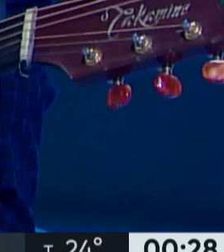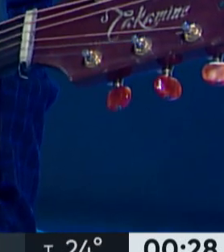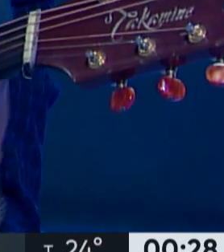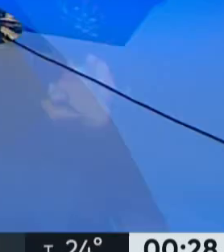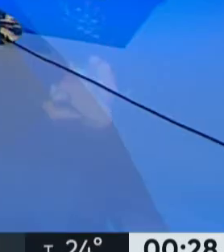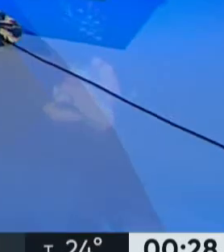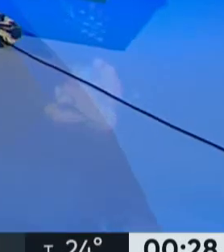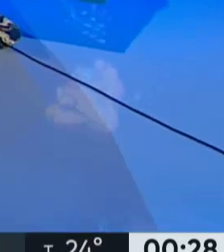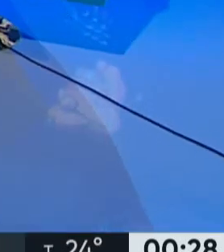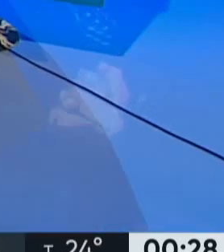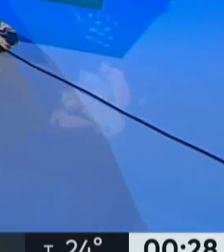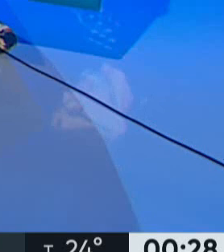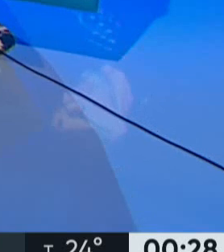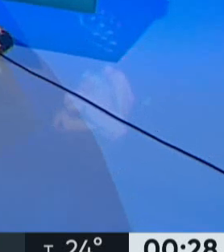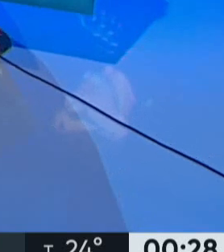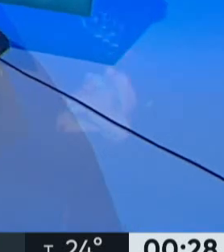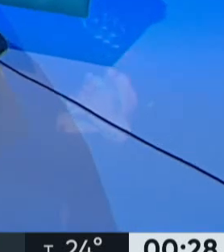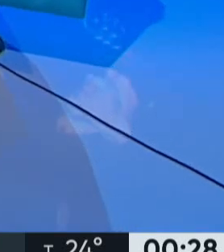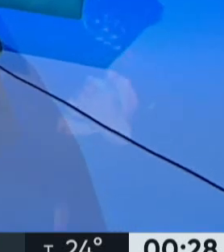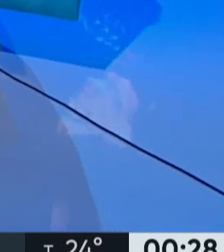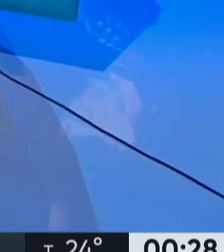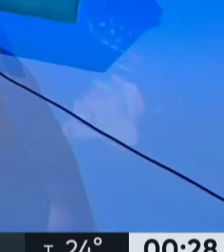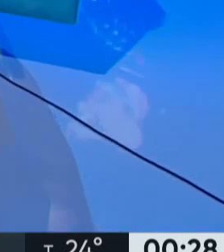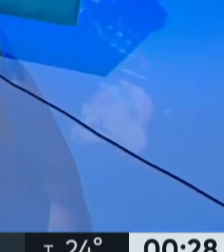dos, vos.